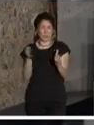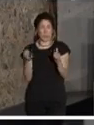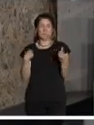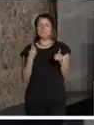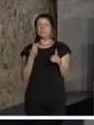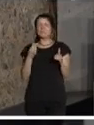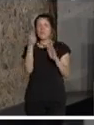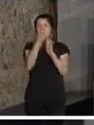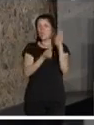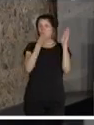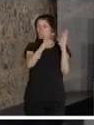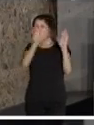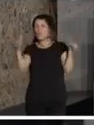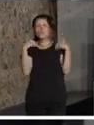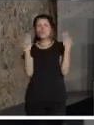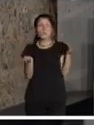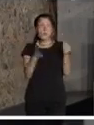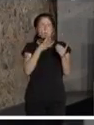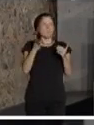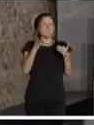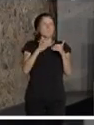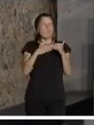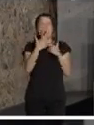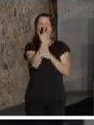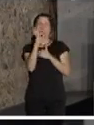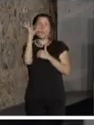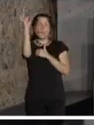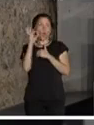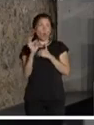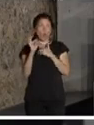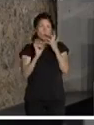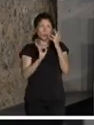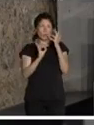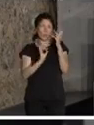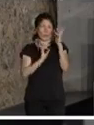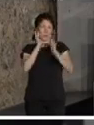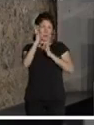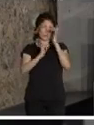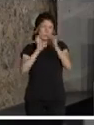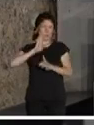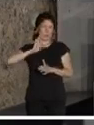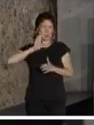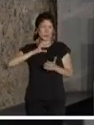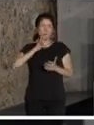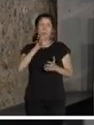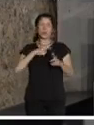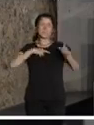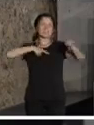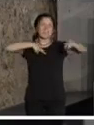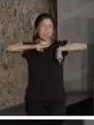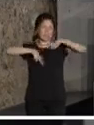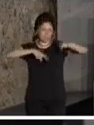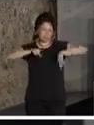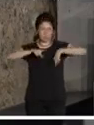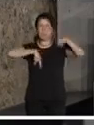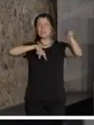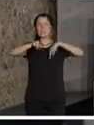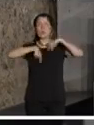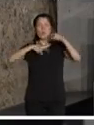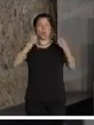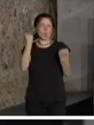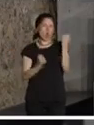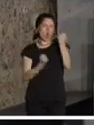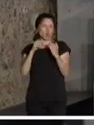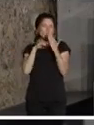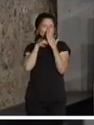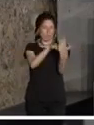medida para evitar eso porque al menos el 50% de los gases de efecto invernaderos vienen del transporte del transporte en